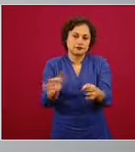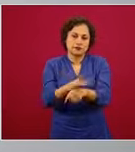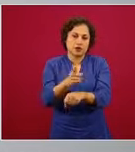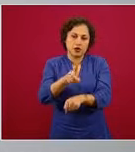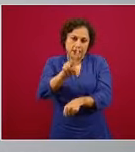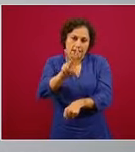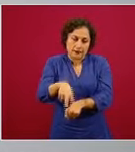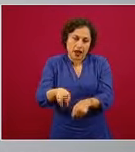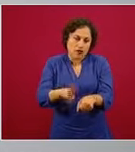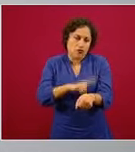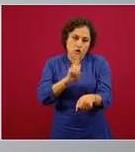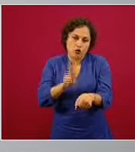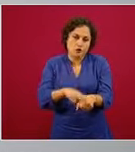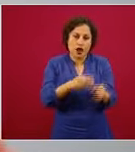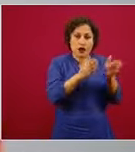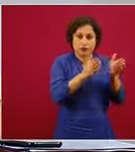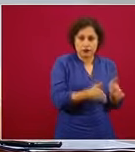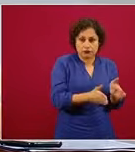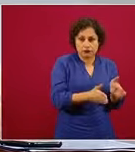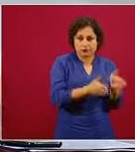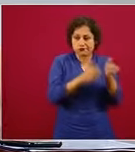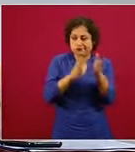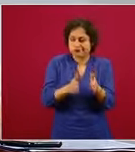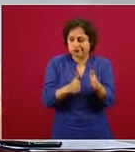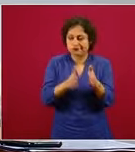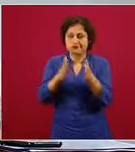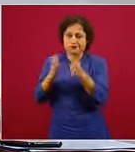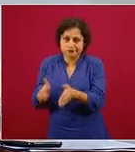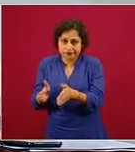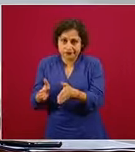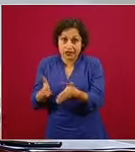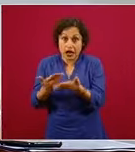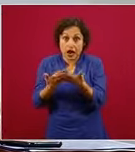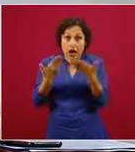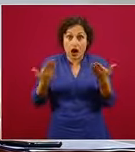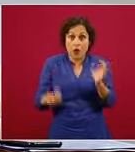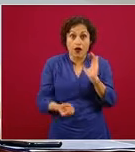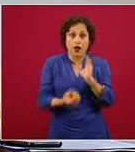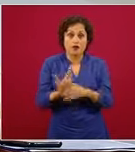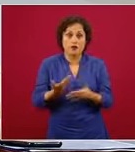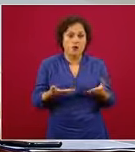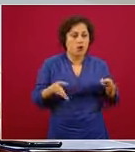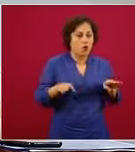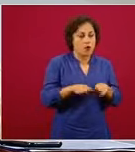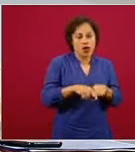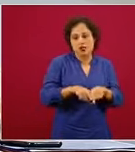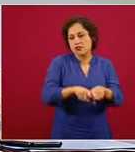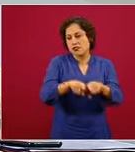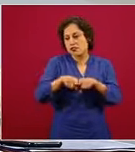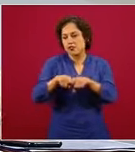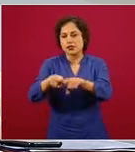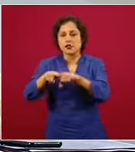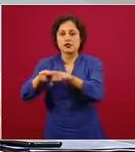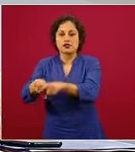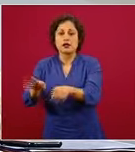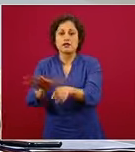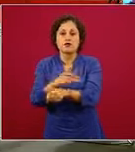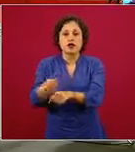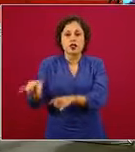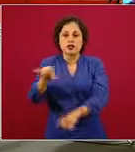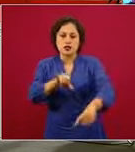1, luego sigue la fase 2, la fase 3, no, muchas de estas se ensamblan para la producción que a gran